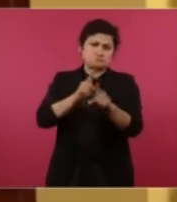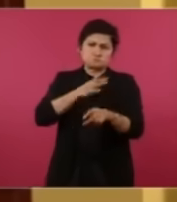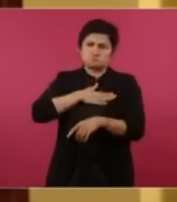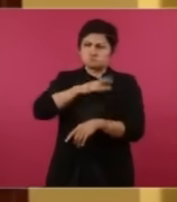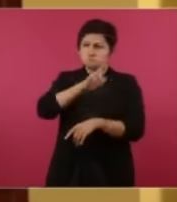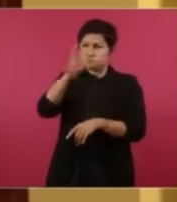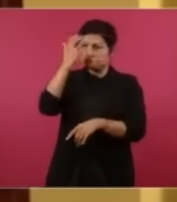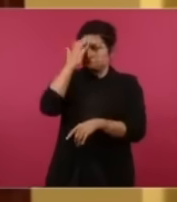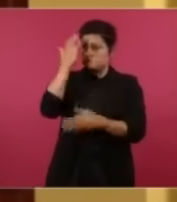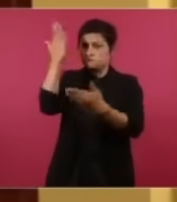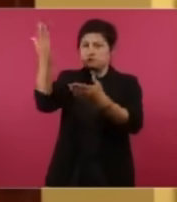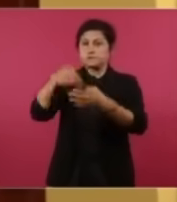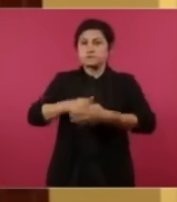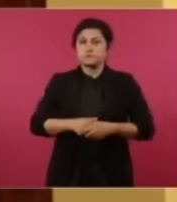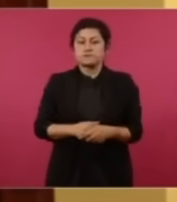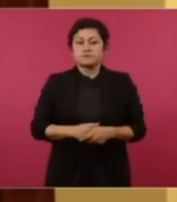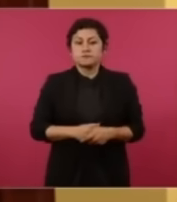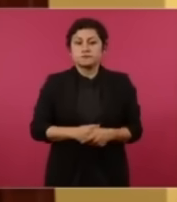reconocimiento.